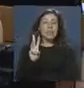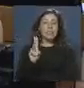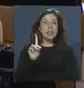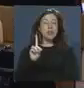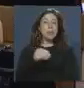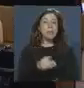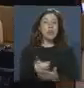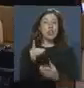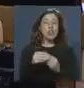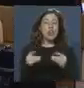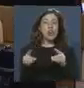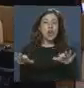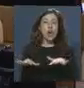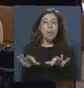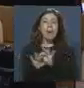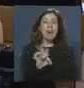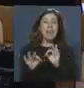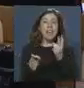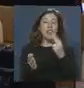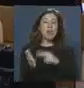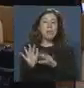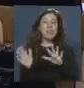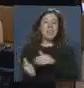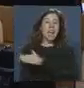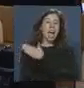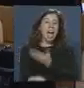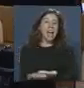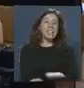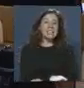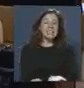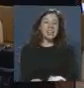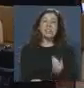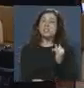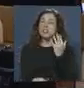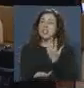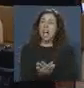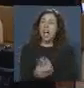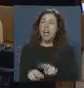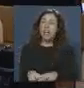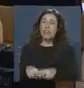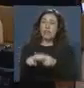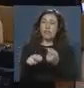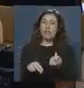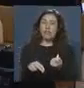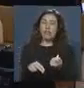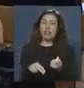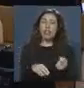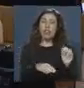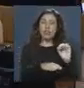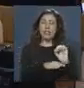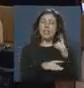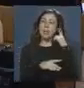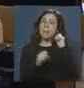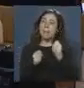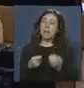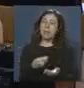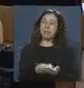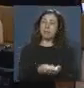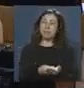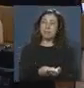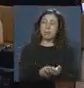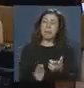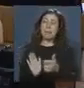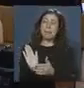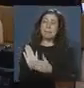de dólares que no se han ocupado del año 2010 a la fecha. Entonces uno se pregunta, ¿hay recursos en el Estado para poder financiar